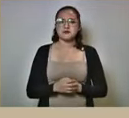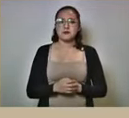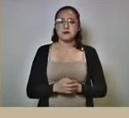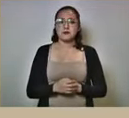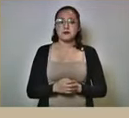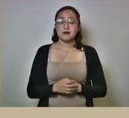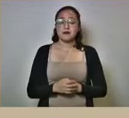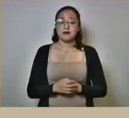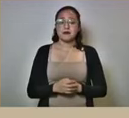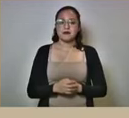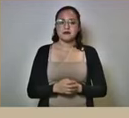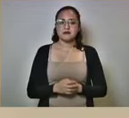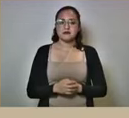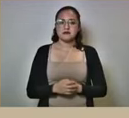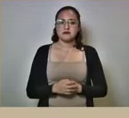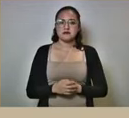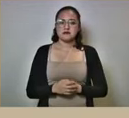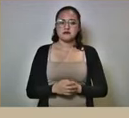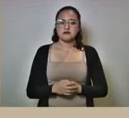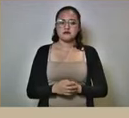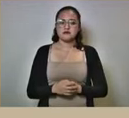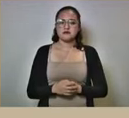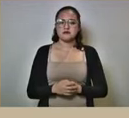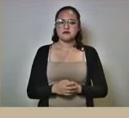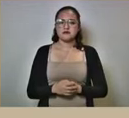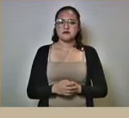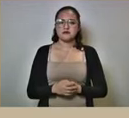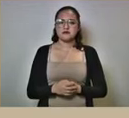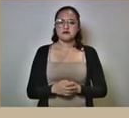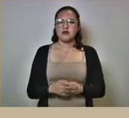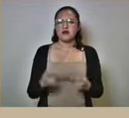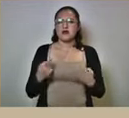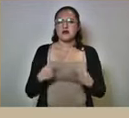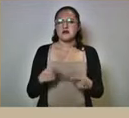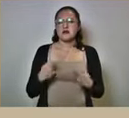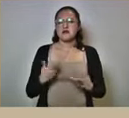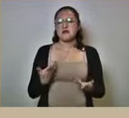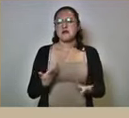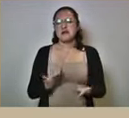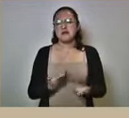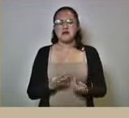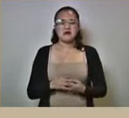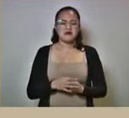Los maledicentes, los fracasados, pues siempre van a decir